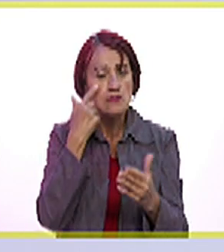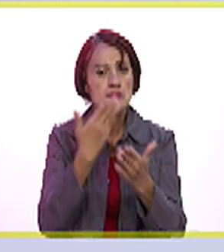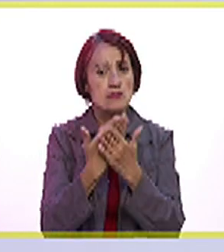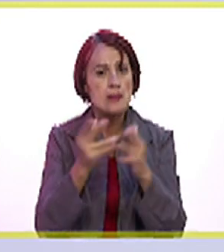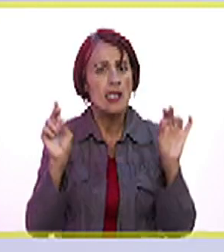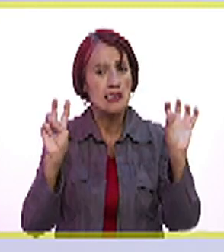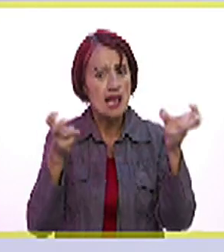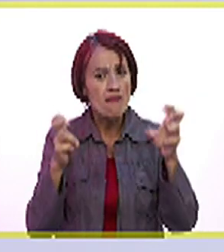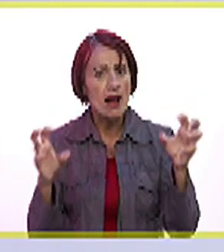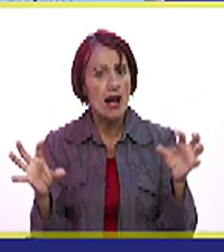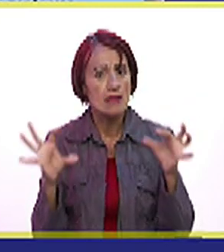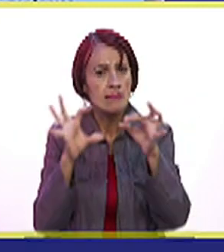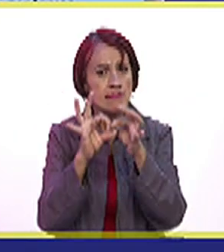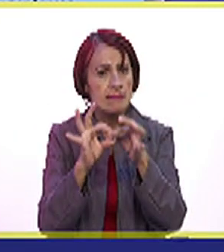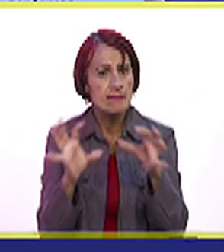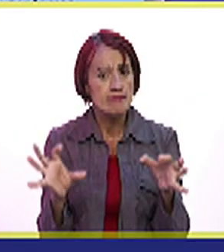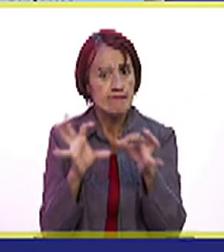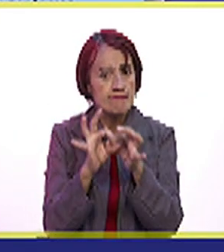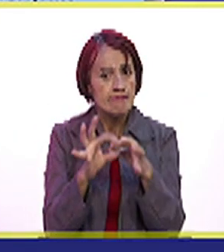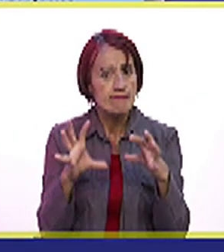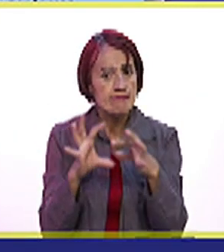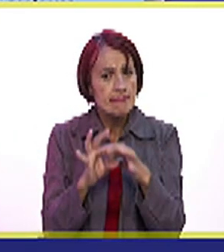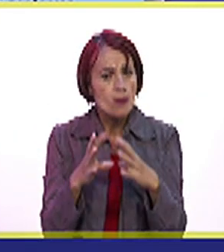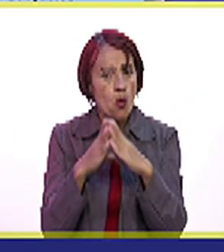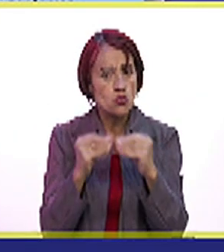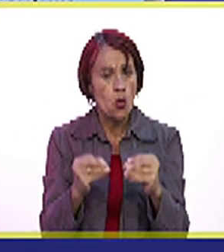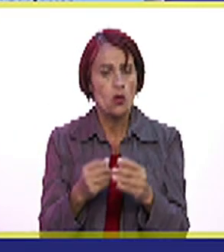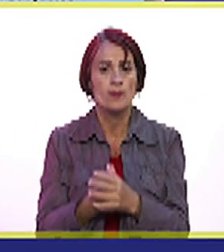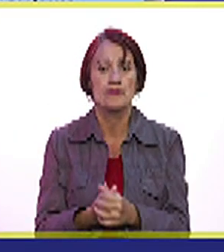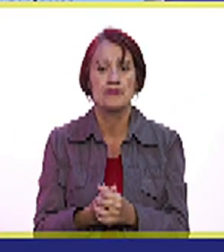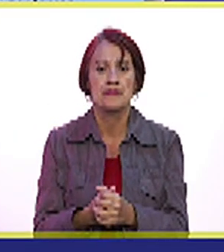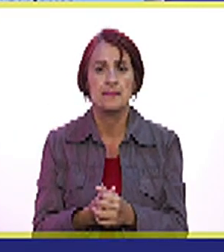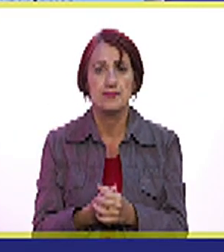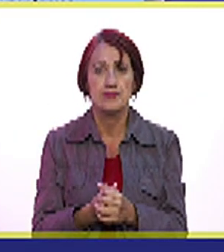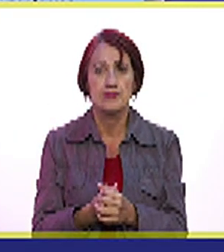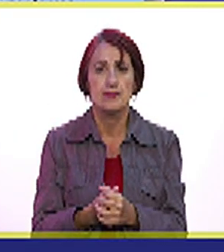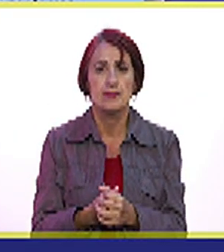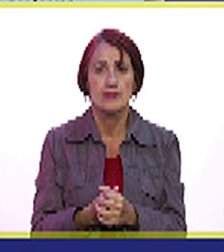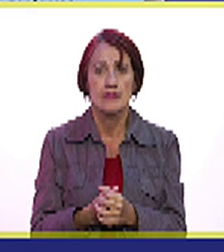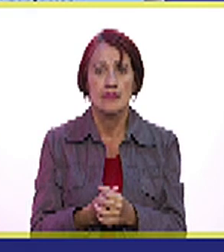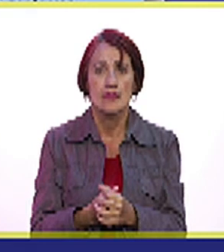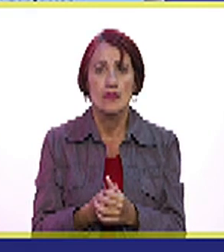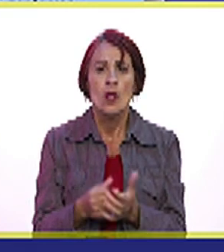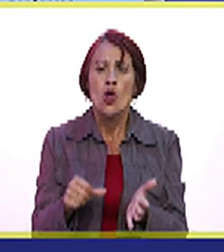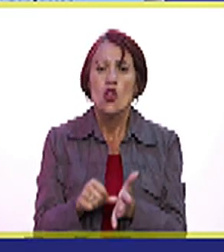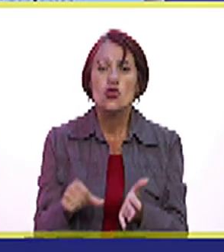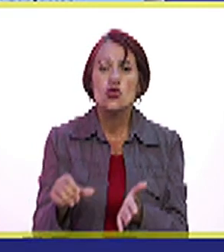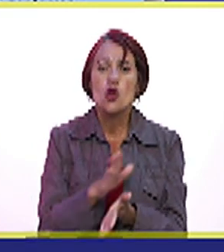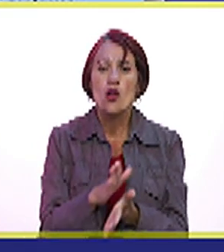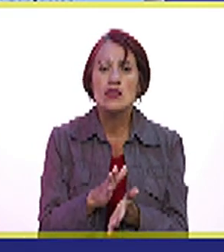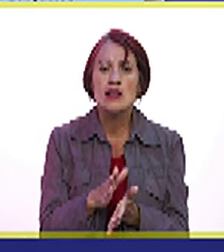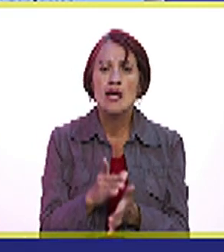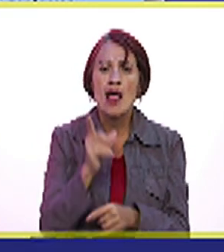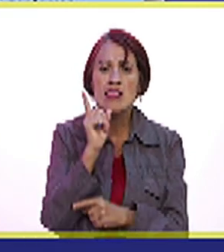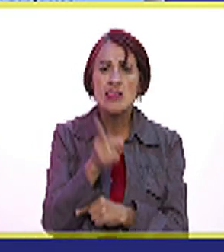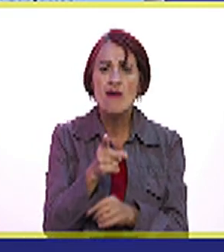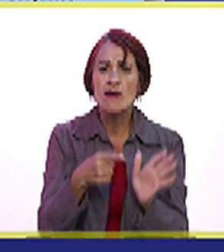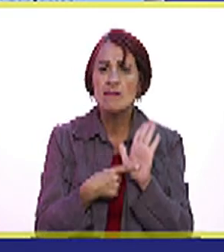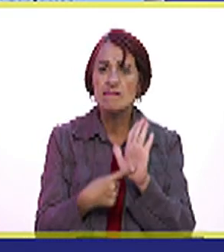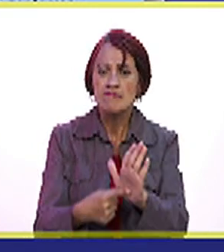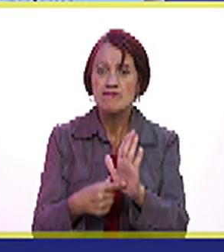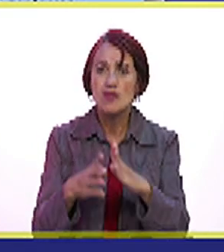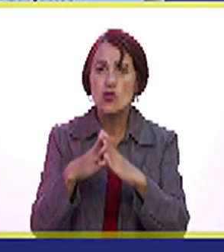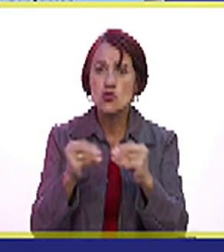va enlazando a otro. Where must applications send their resume? ¿Dónde deben enviar las aplicaciones o